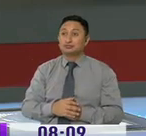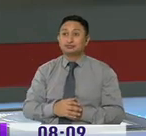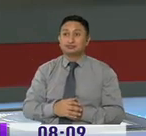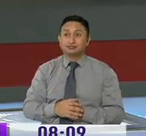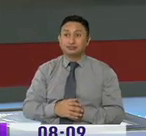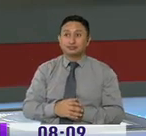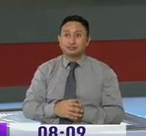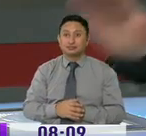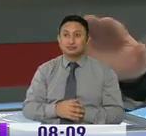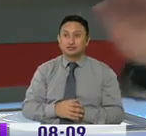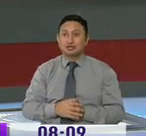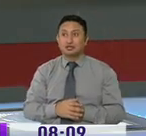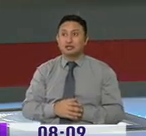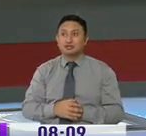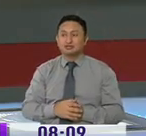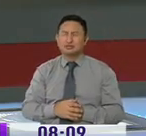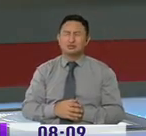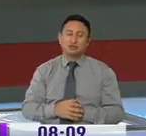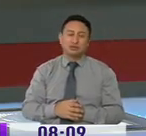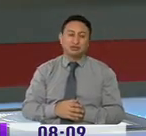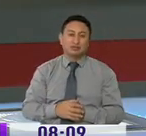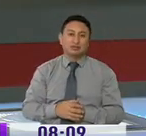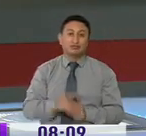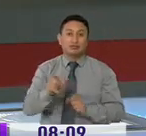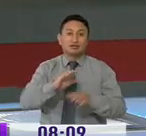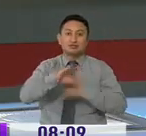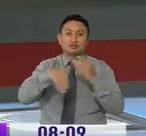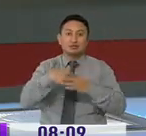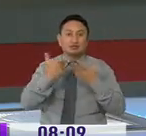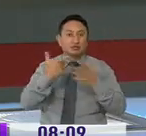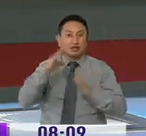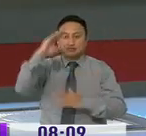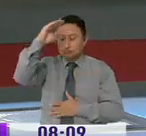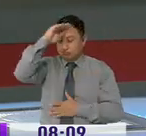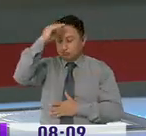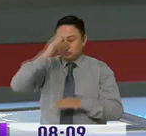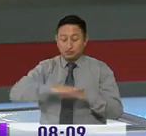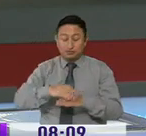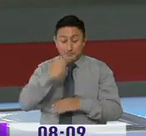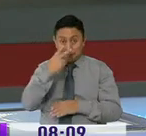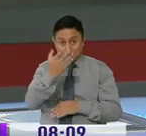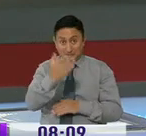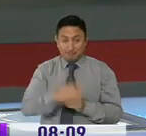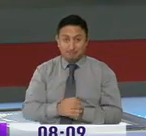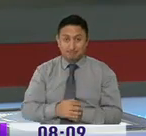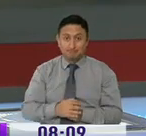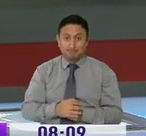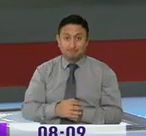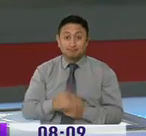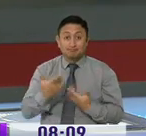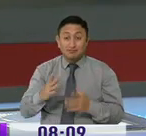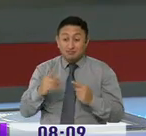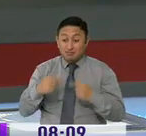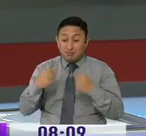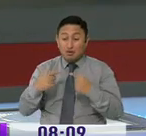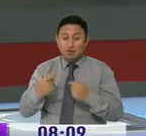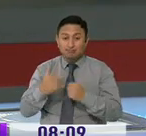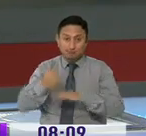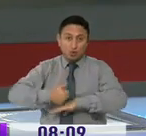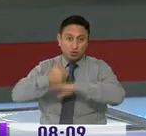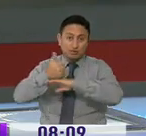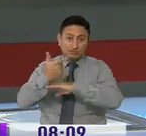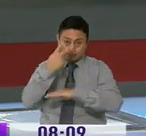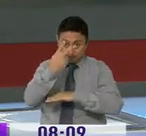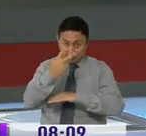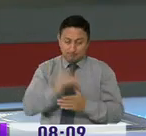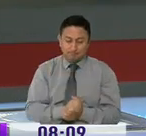desperdicios esparcidos por todo lado los tiene realmente hartos. Así que vea usted, eso es el diario vivir. Autoridades,